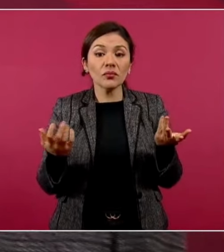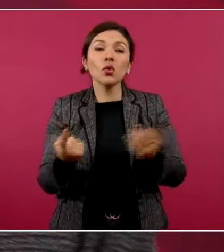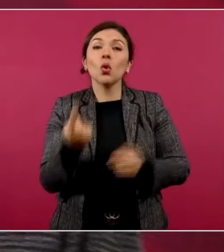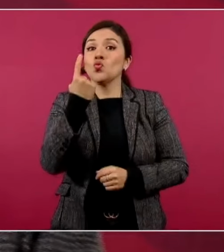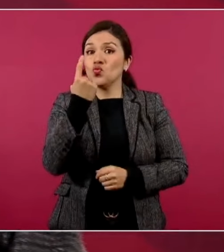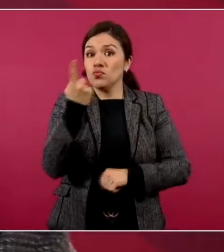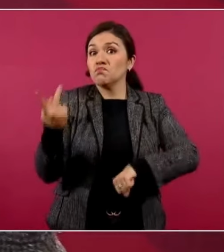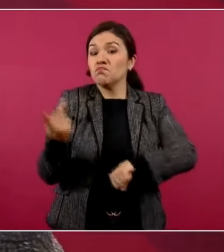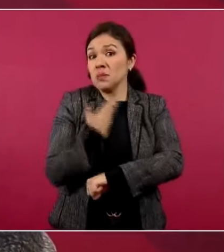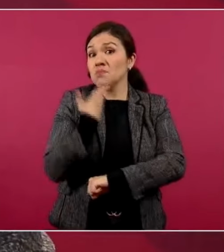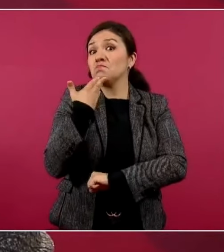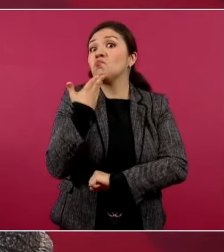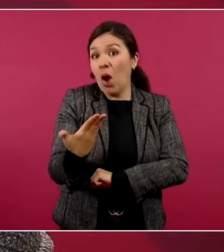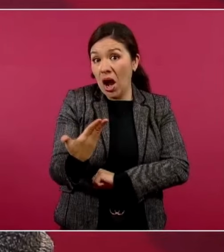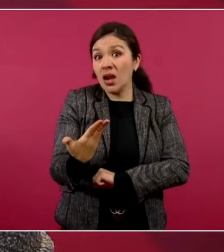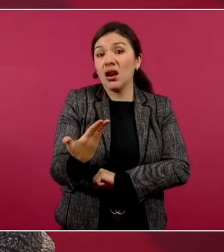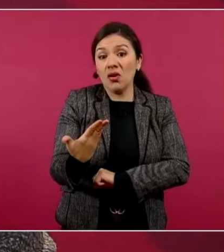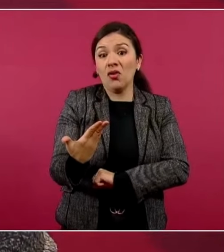buenas que se hizo,